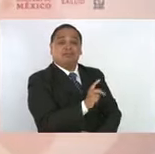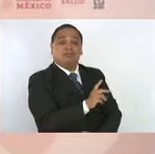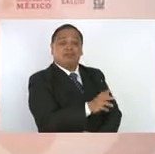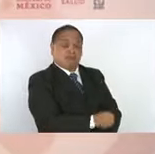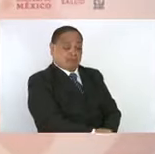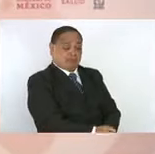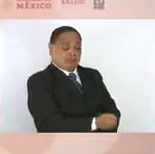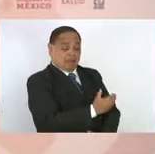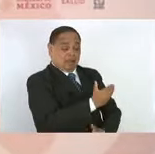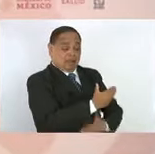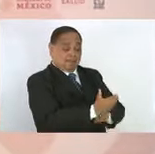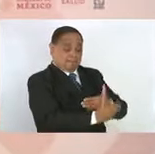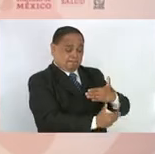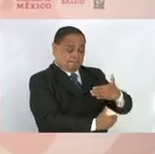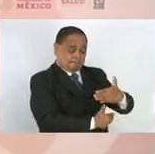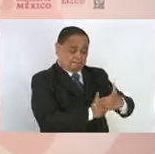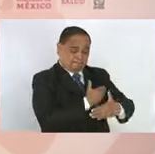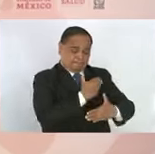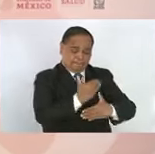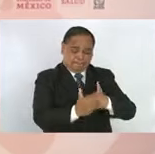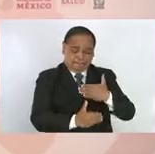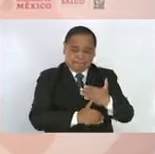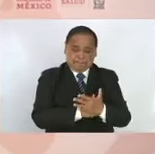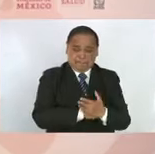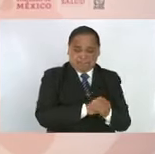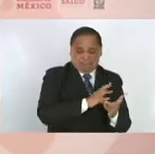un proceso de degradación